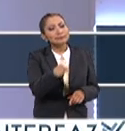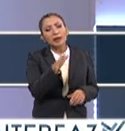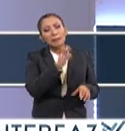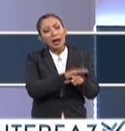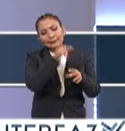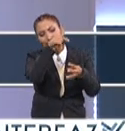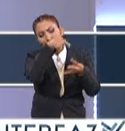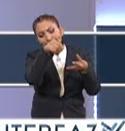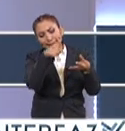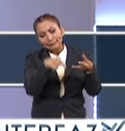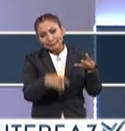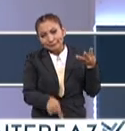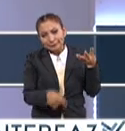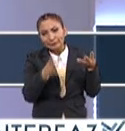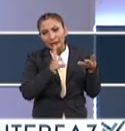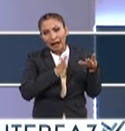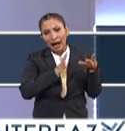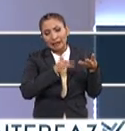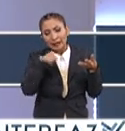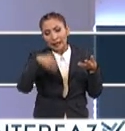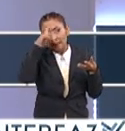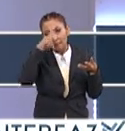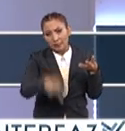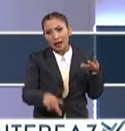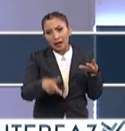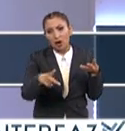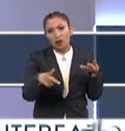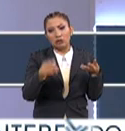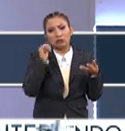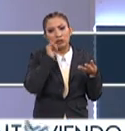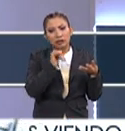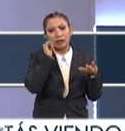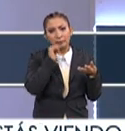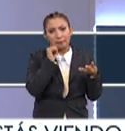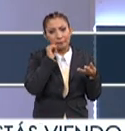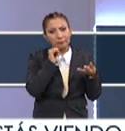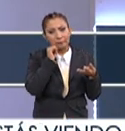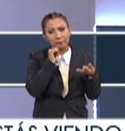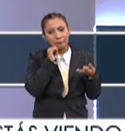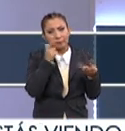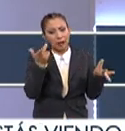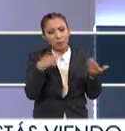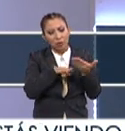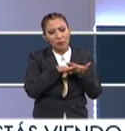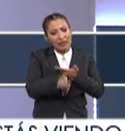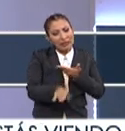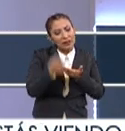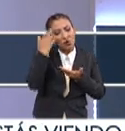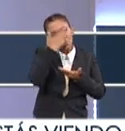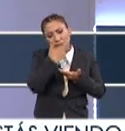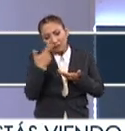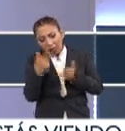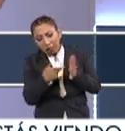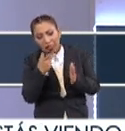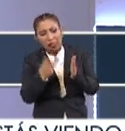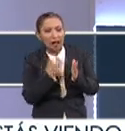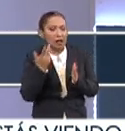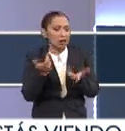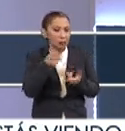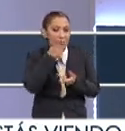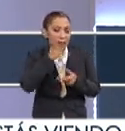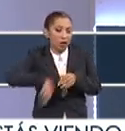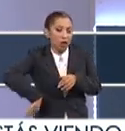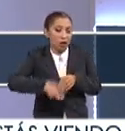los principales cánceres que México debe estar siempre pues previniendo, revisando, y como